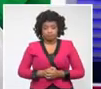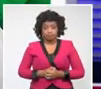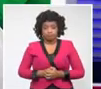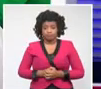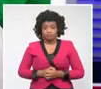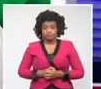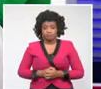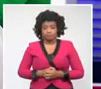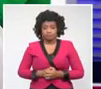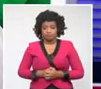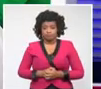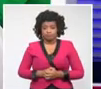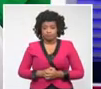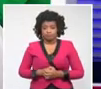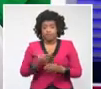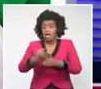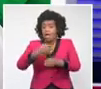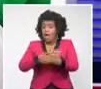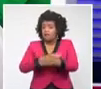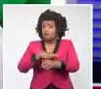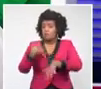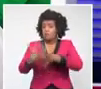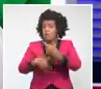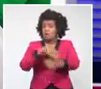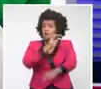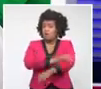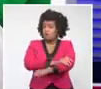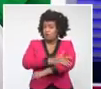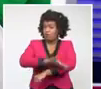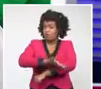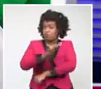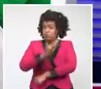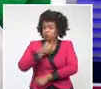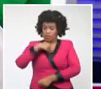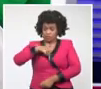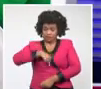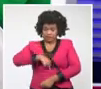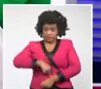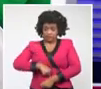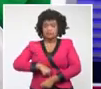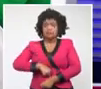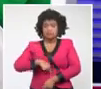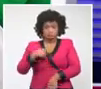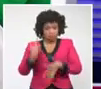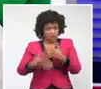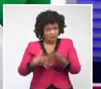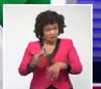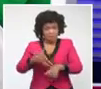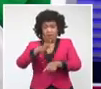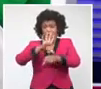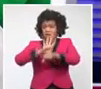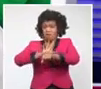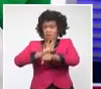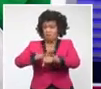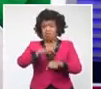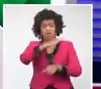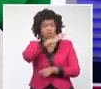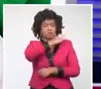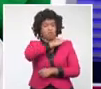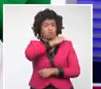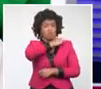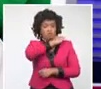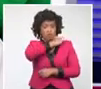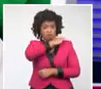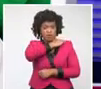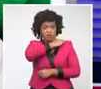con antecedentes de hipertensión arterial, una gastritis crónica, una enfermedad pulmonar obstructiva